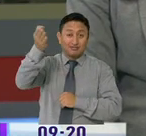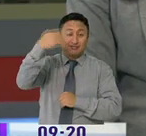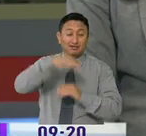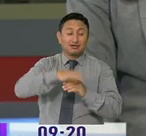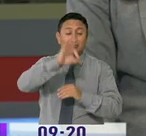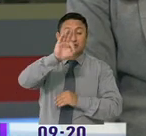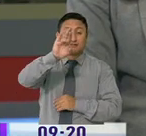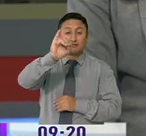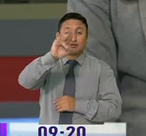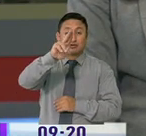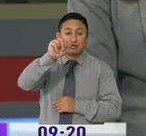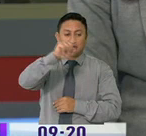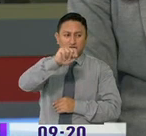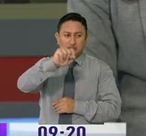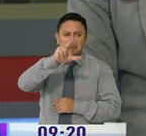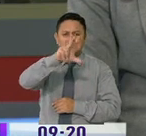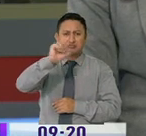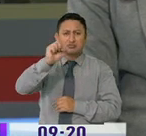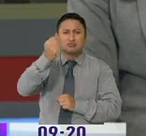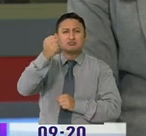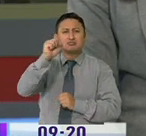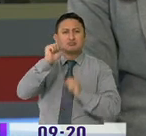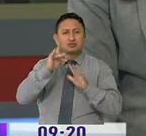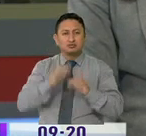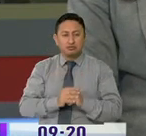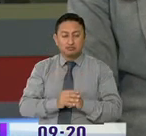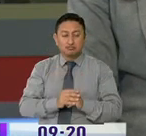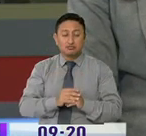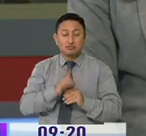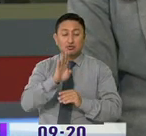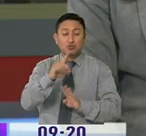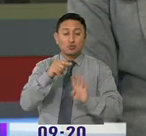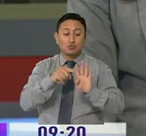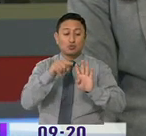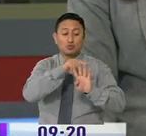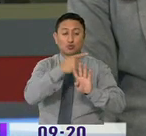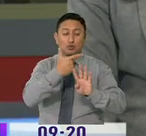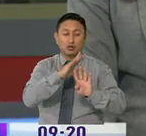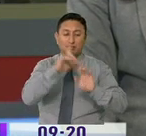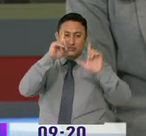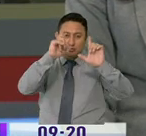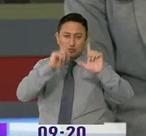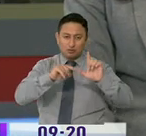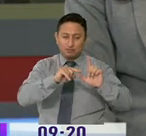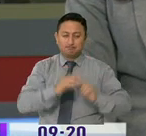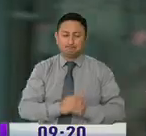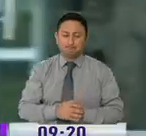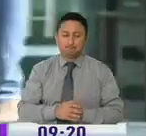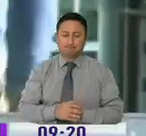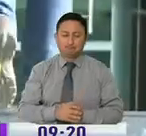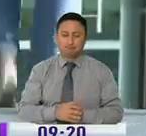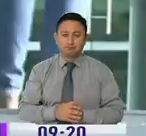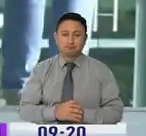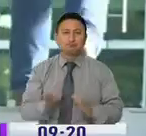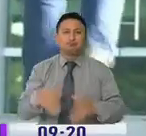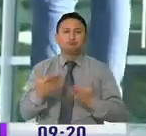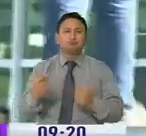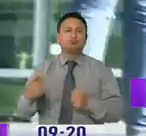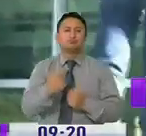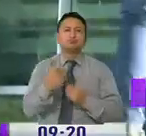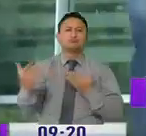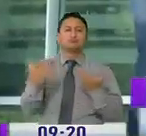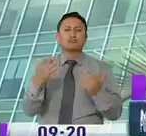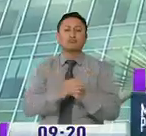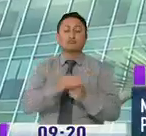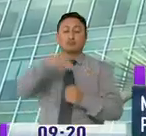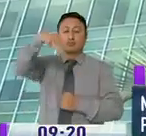revuelta del 30 de septiembre del 2010. A 4 militares se les efectuó un análisis morfológico. El cotejamiento morfológico